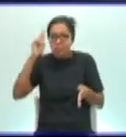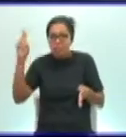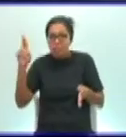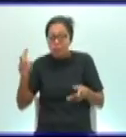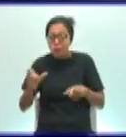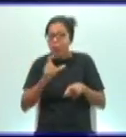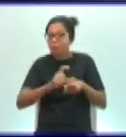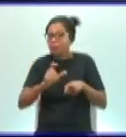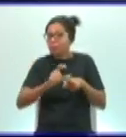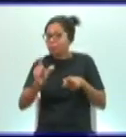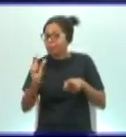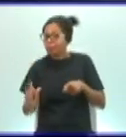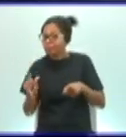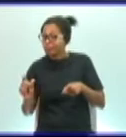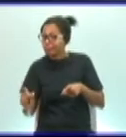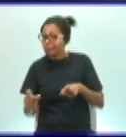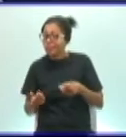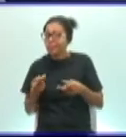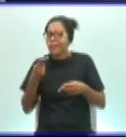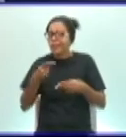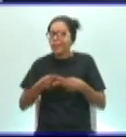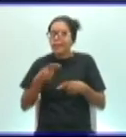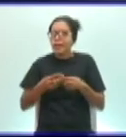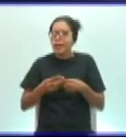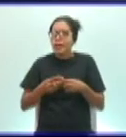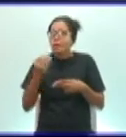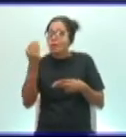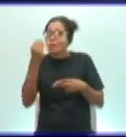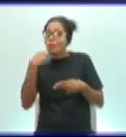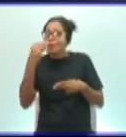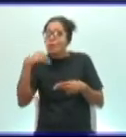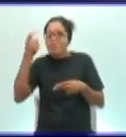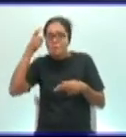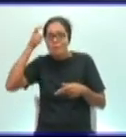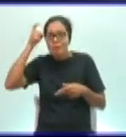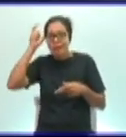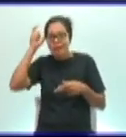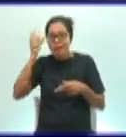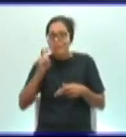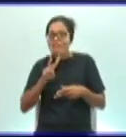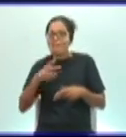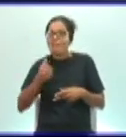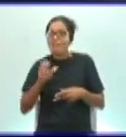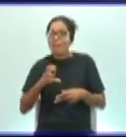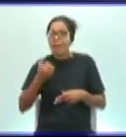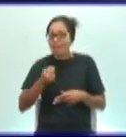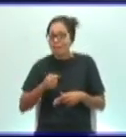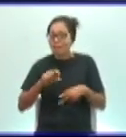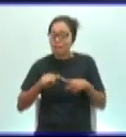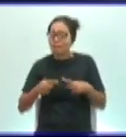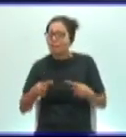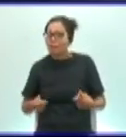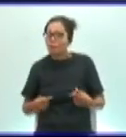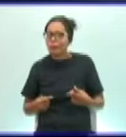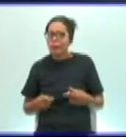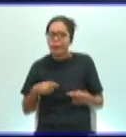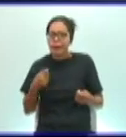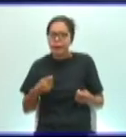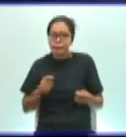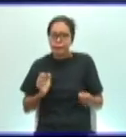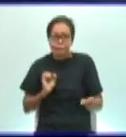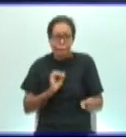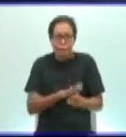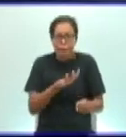los llamaban los comevacas por los actos vandálicos que sometieron a esa población. Pero existían fuerzas en la